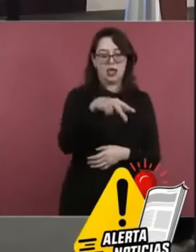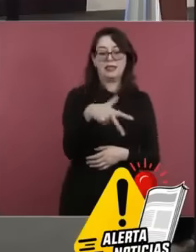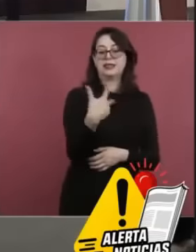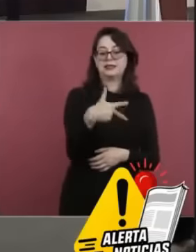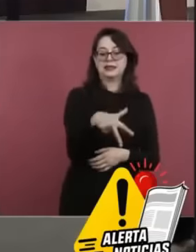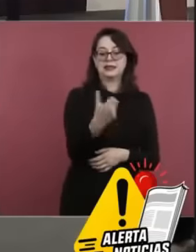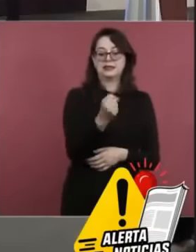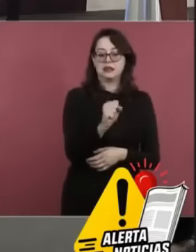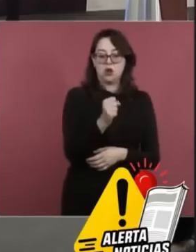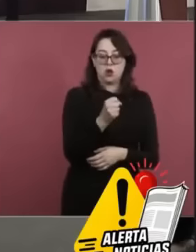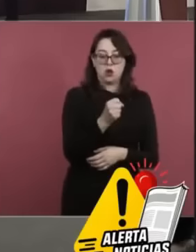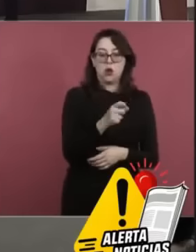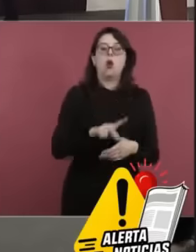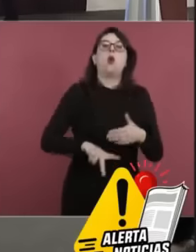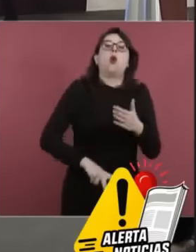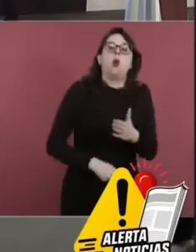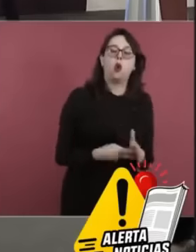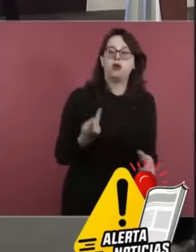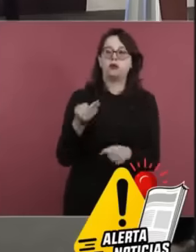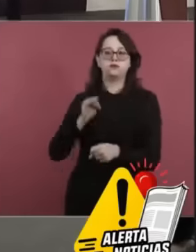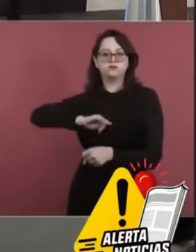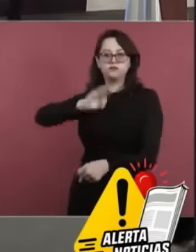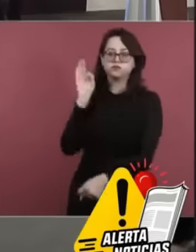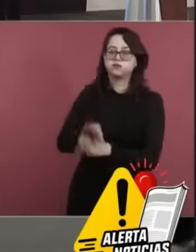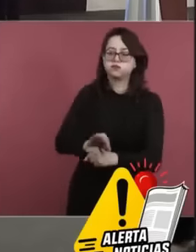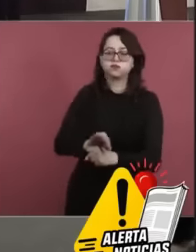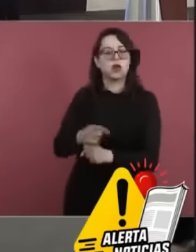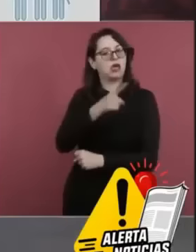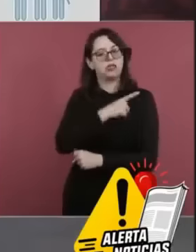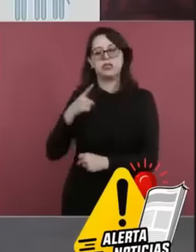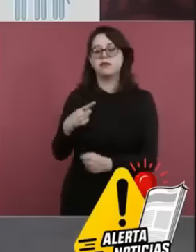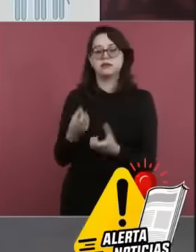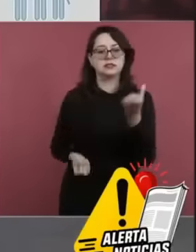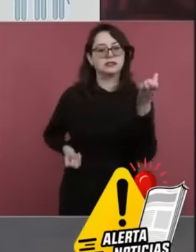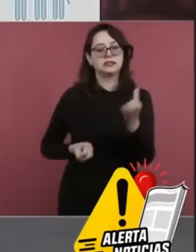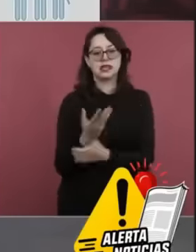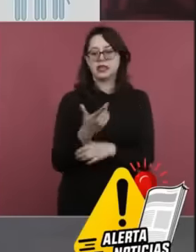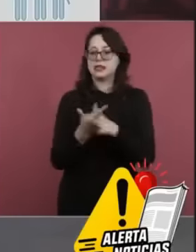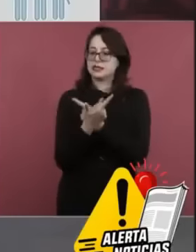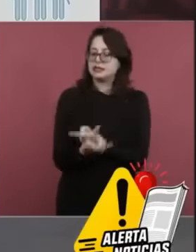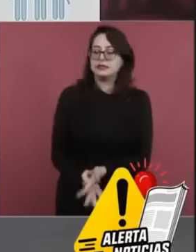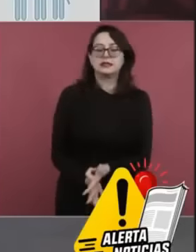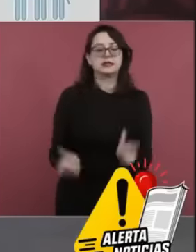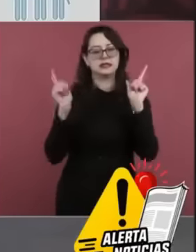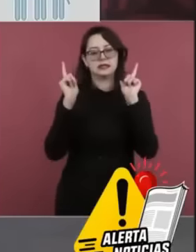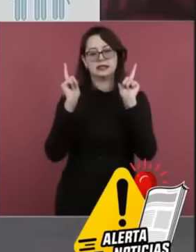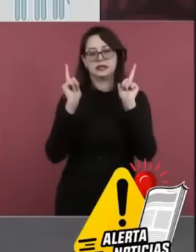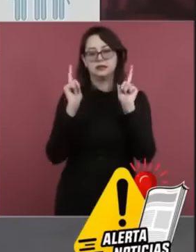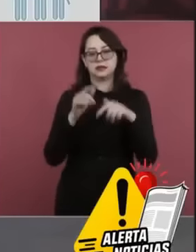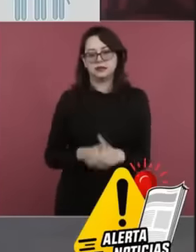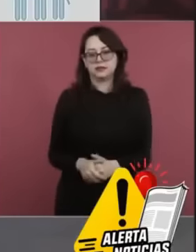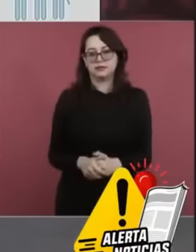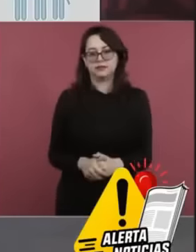septiembre, resolvieron la suspensión de la medida cautelar de prisión preventiva y ordenaron su inmediata libertad en razón